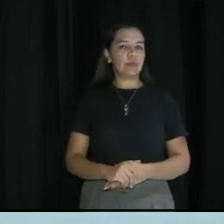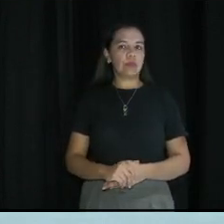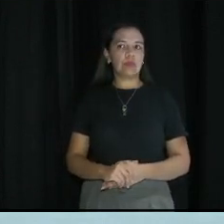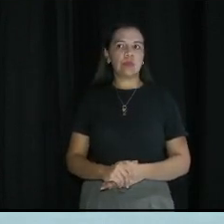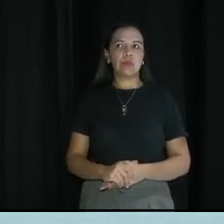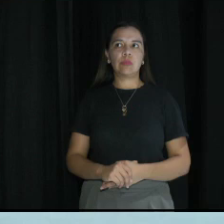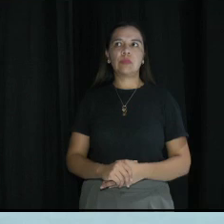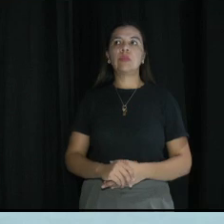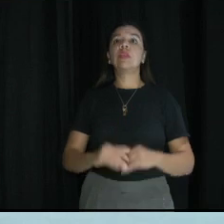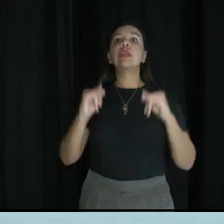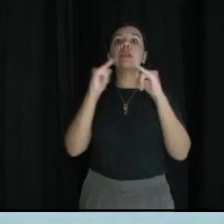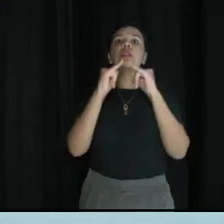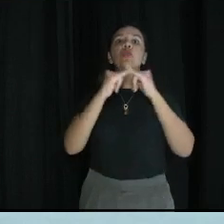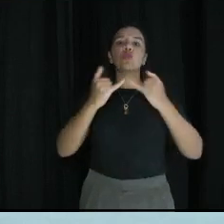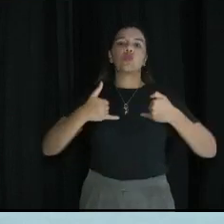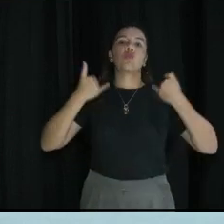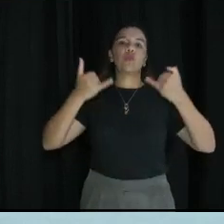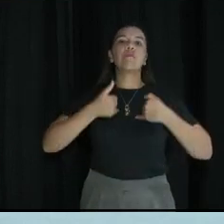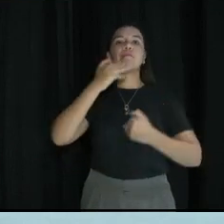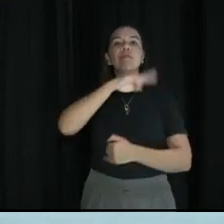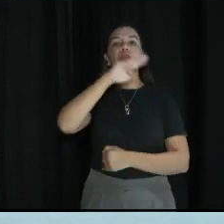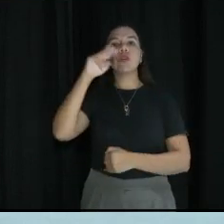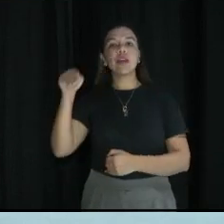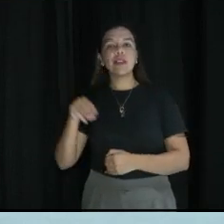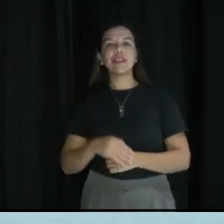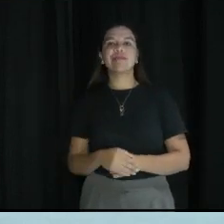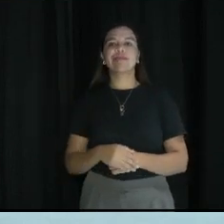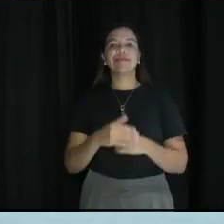Al Instituto de la Juventud Michoacana.